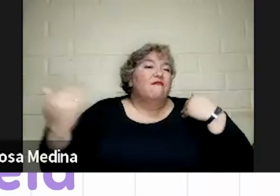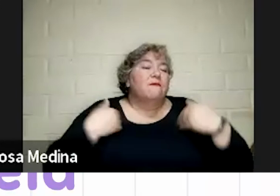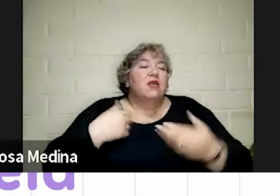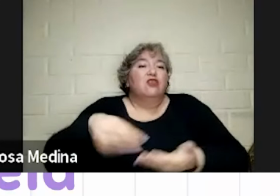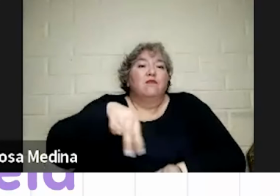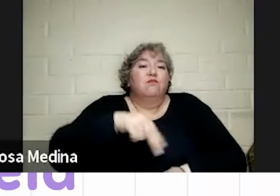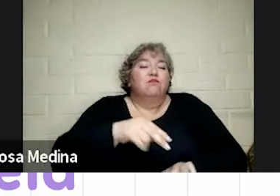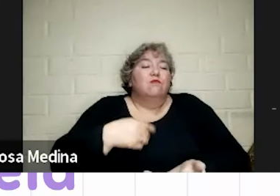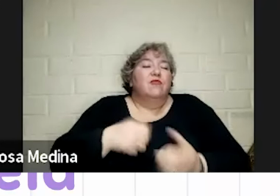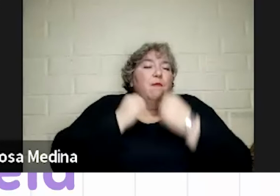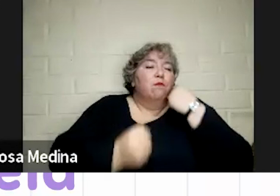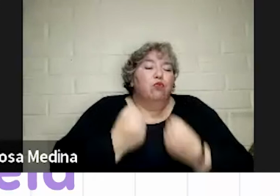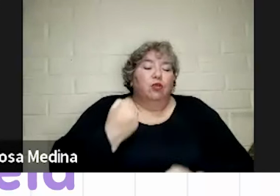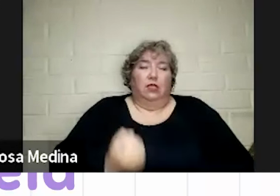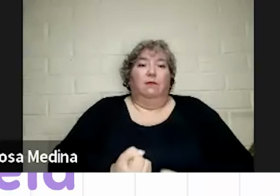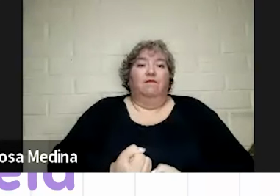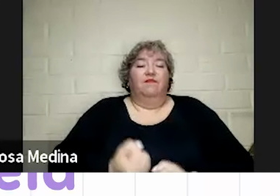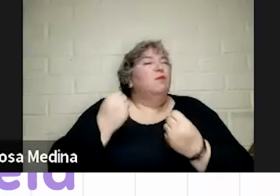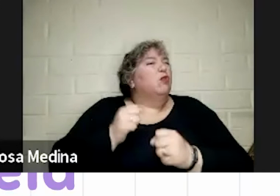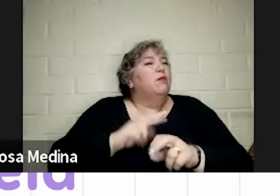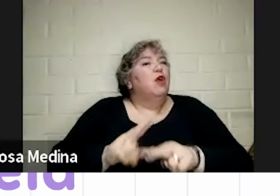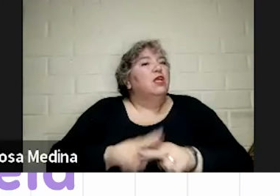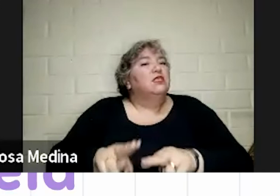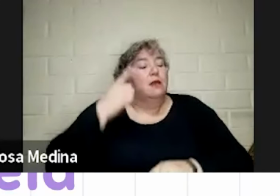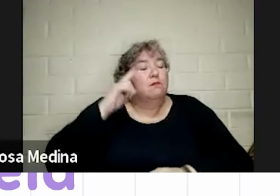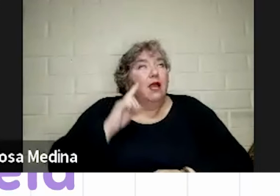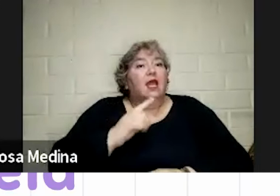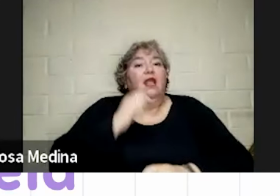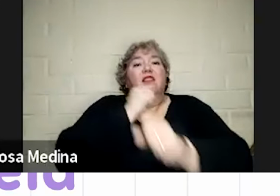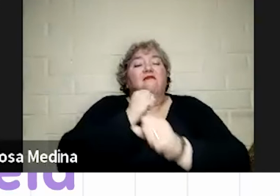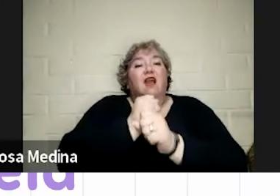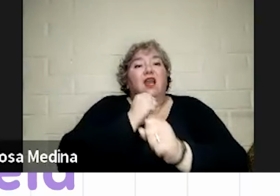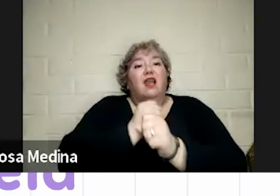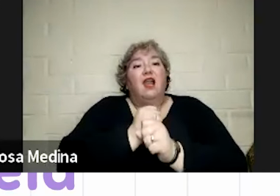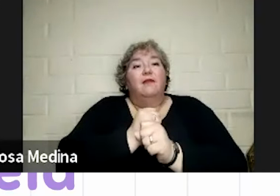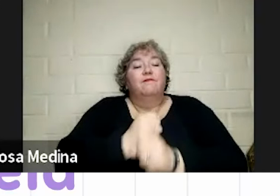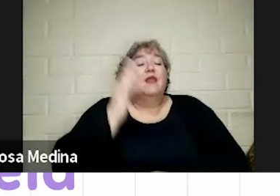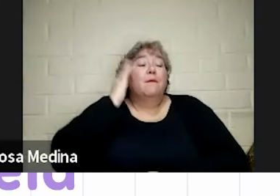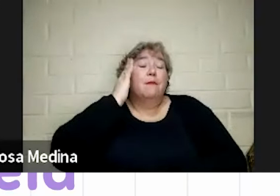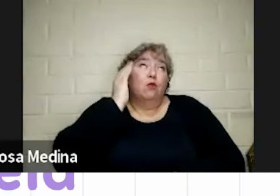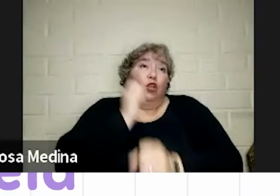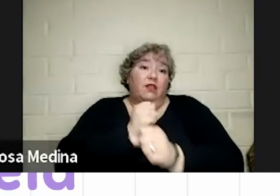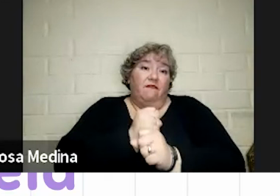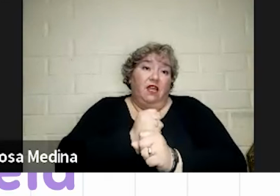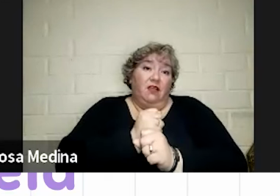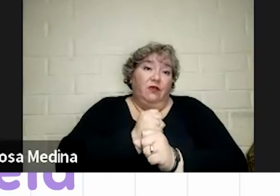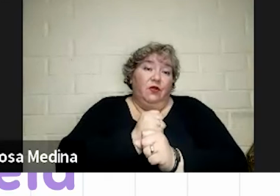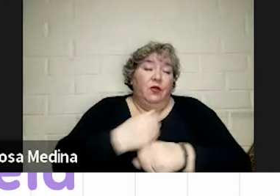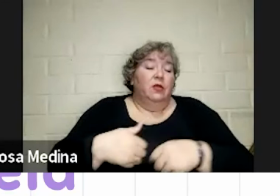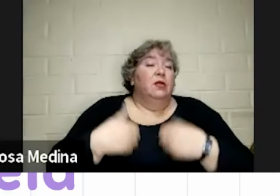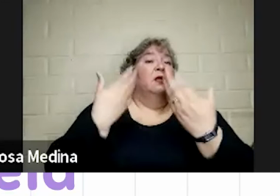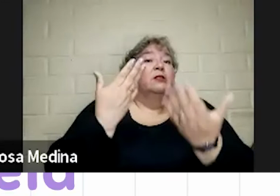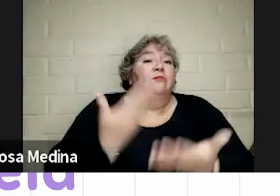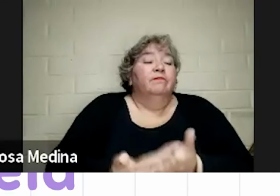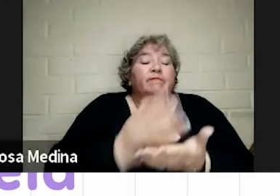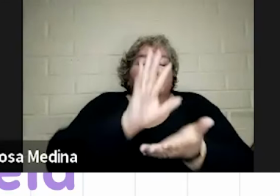¿Qué podemos hacer para trabajar la memoria de trabajo? Podemos dar copias de los elementos a